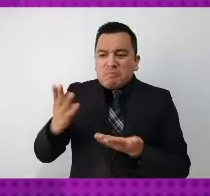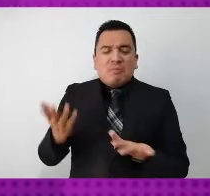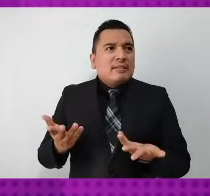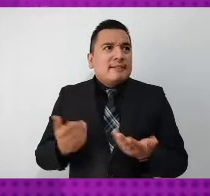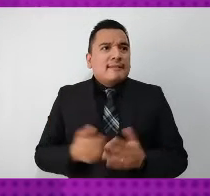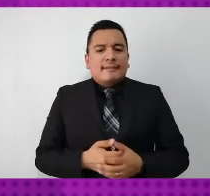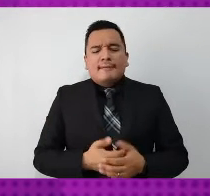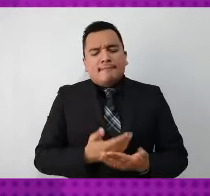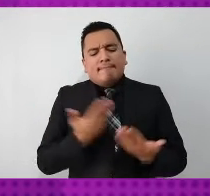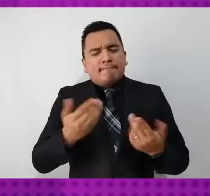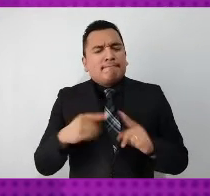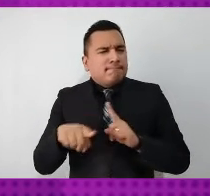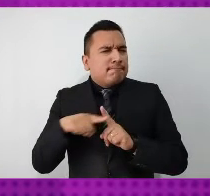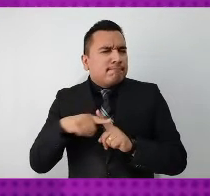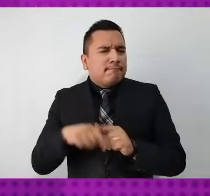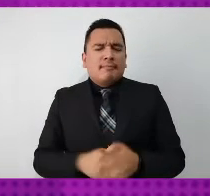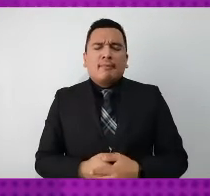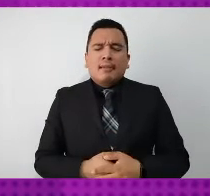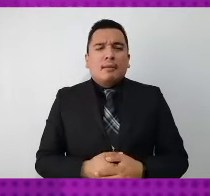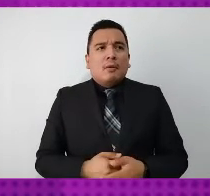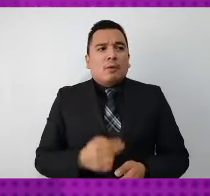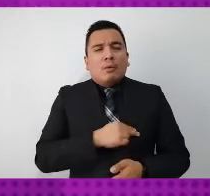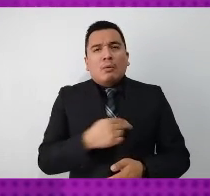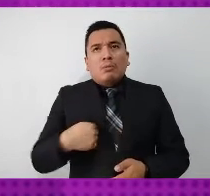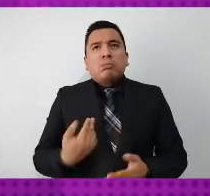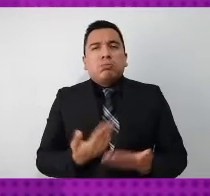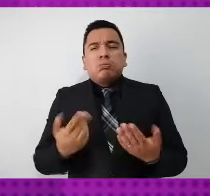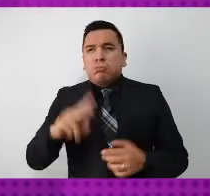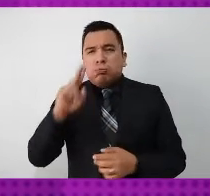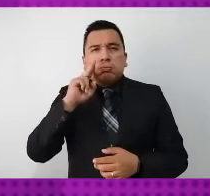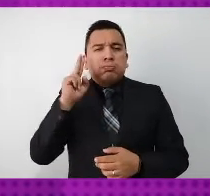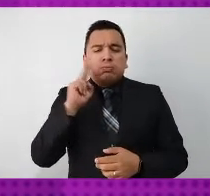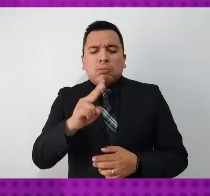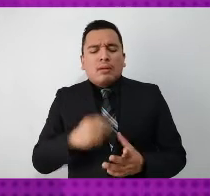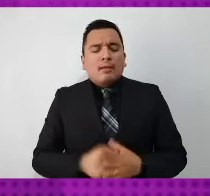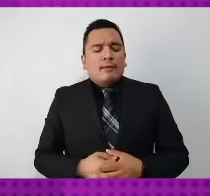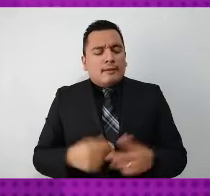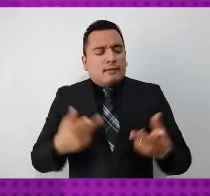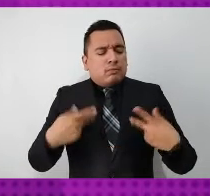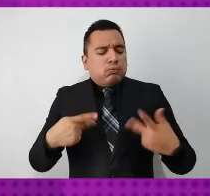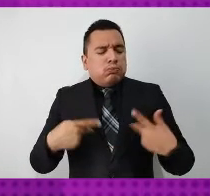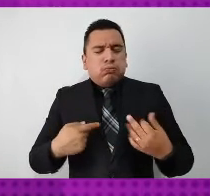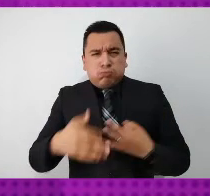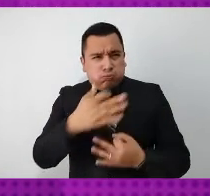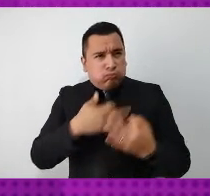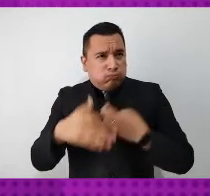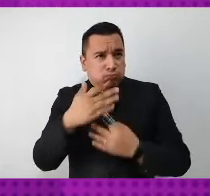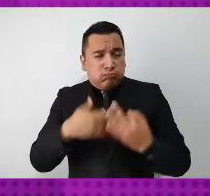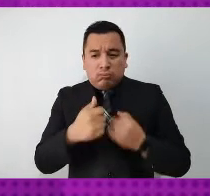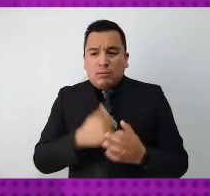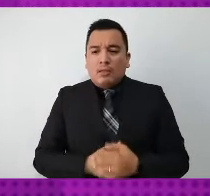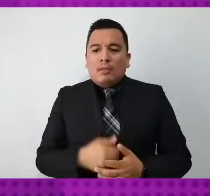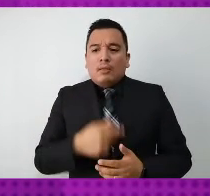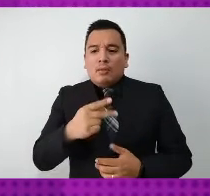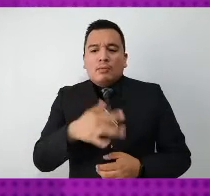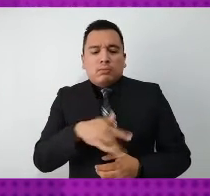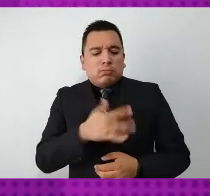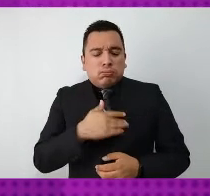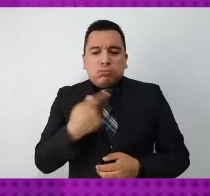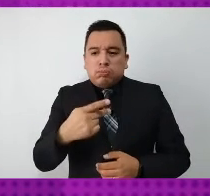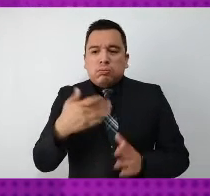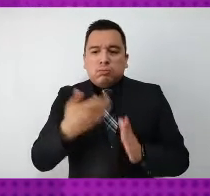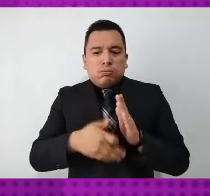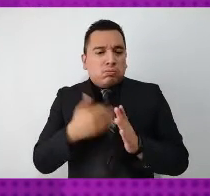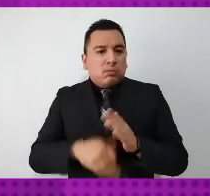damos cuenta de las necesidades que tienen todas las ciudadanas y todos los ciudadanos desde su particular interés desde su particular punto de vista